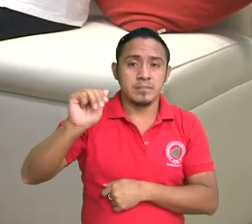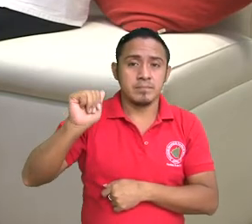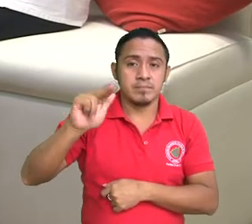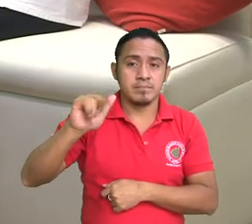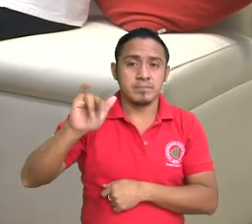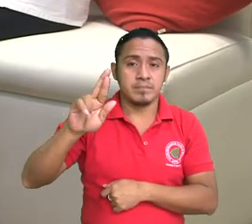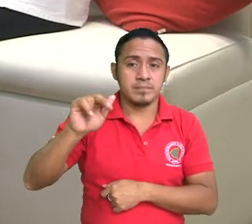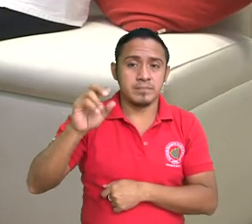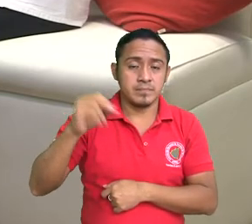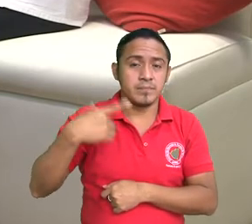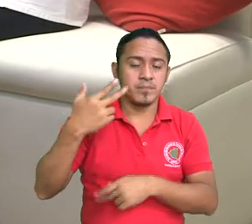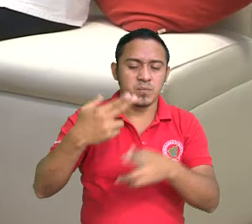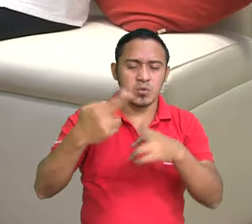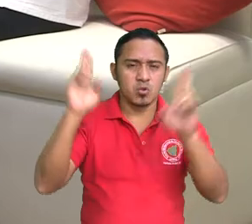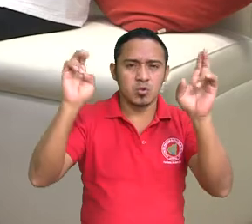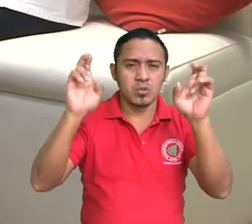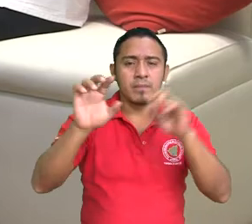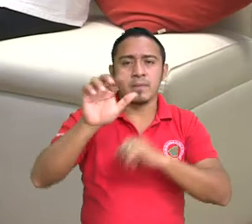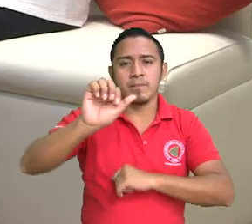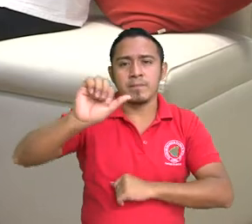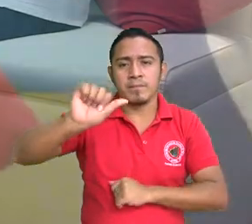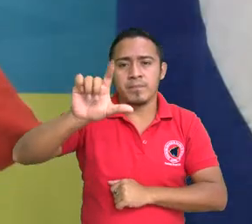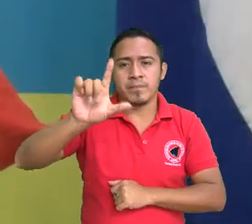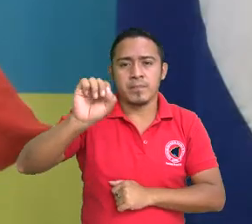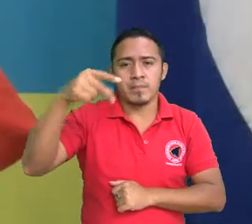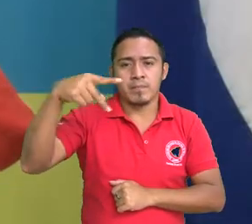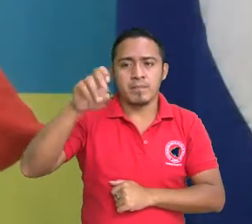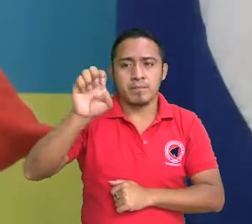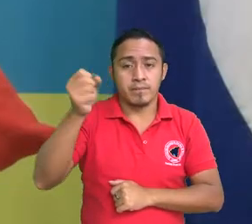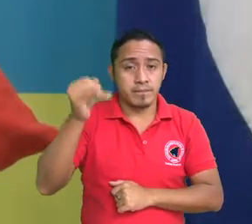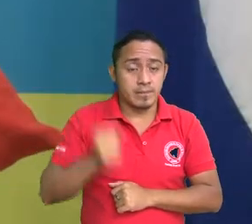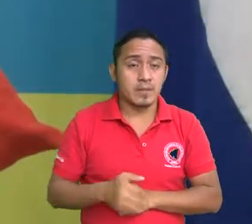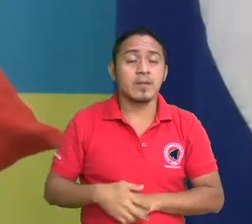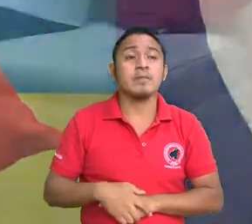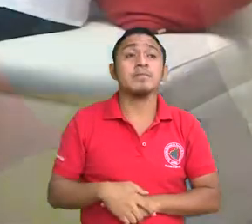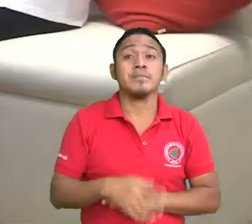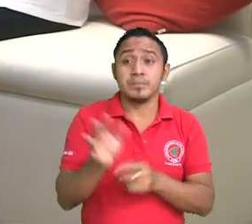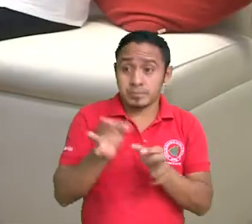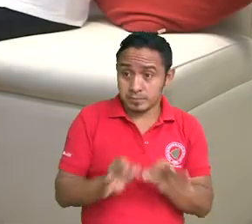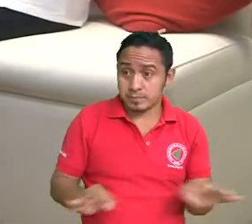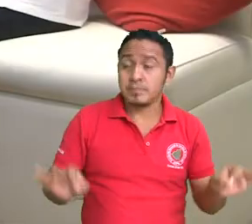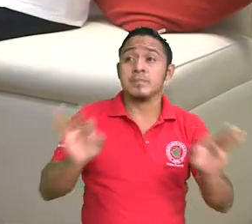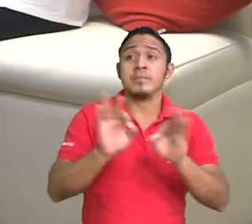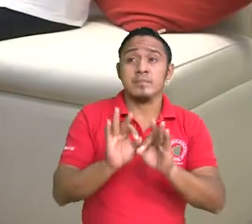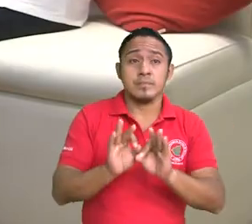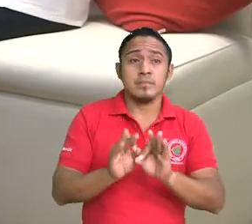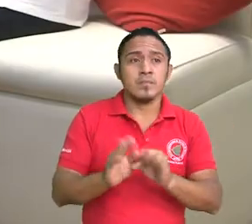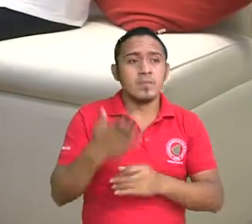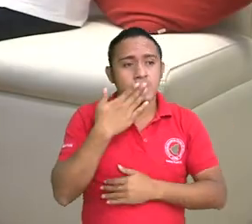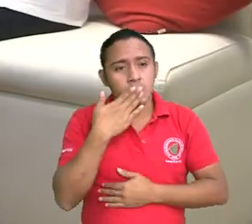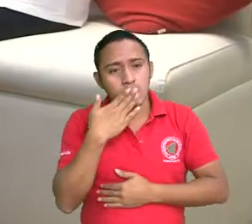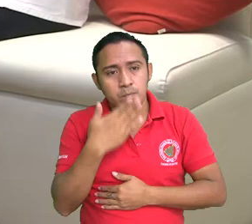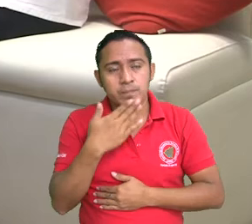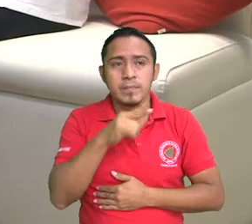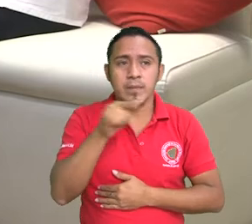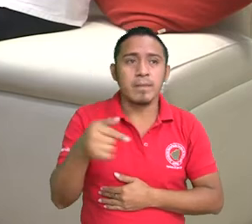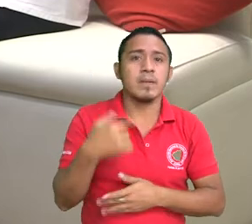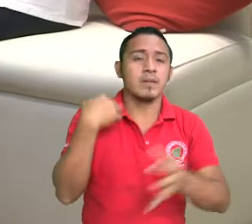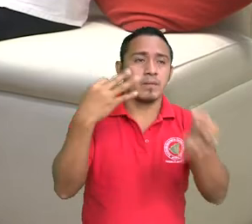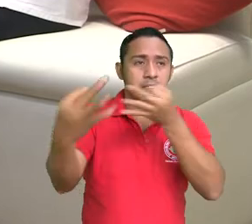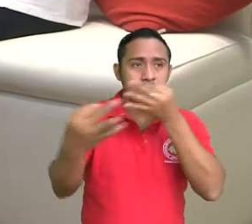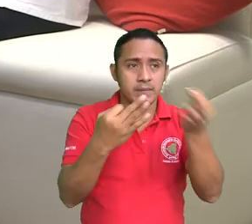la alopecia o pérdida del cabello. Fundamental, doctora, yo creo que es bueno volver a